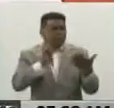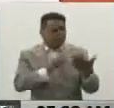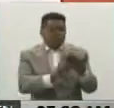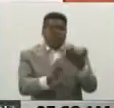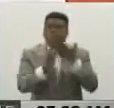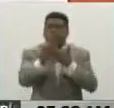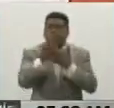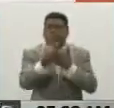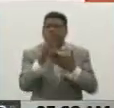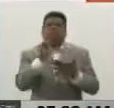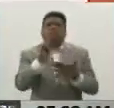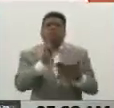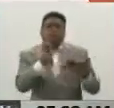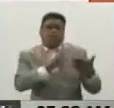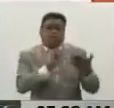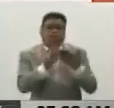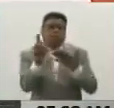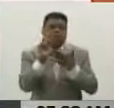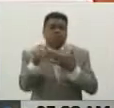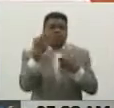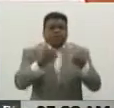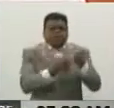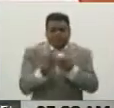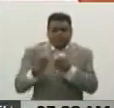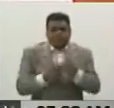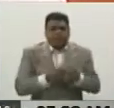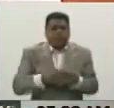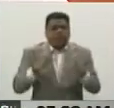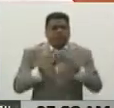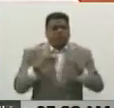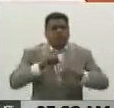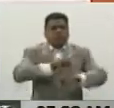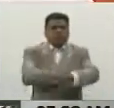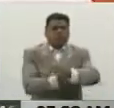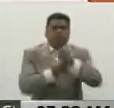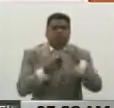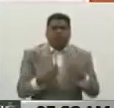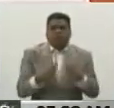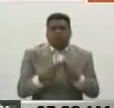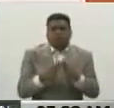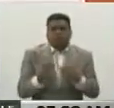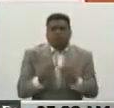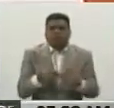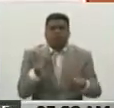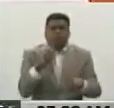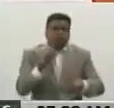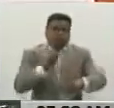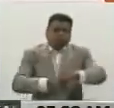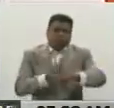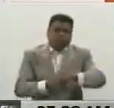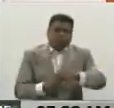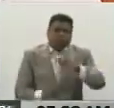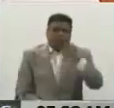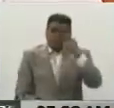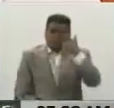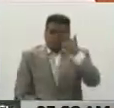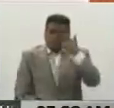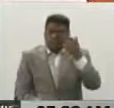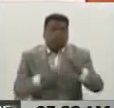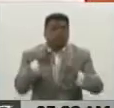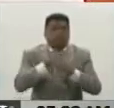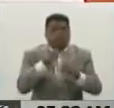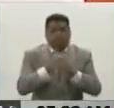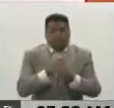de encuentro, la suma de fuerzas de todos estos colectivos que tienen mucho tiempo además trabajando